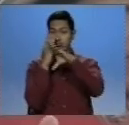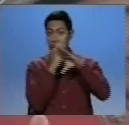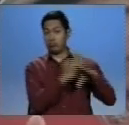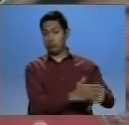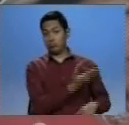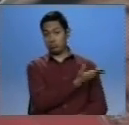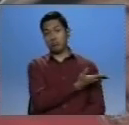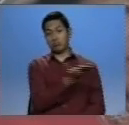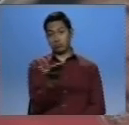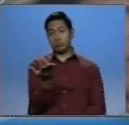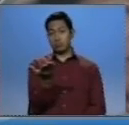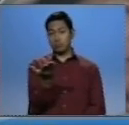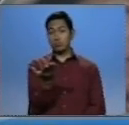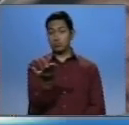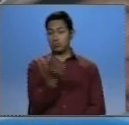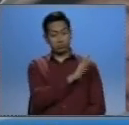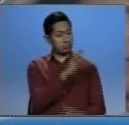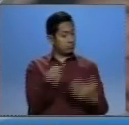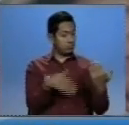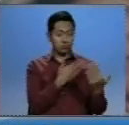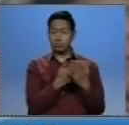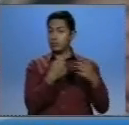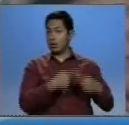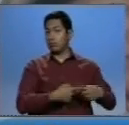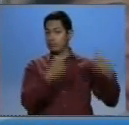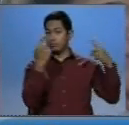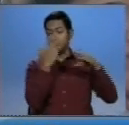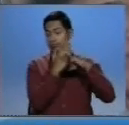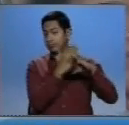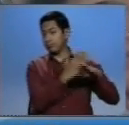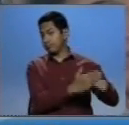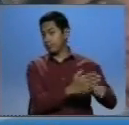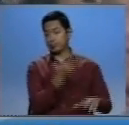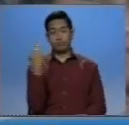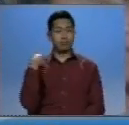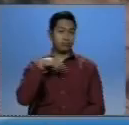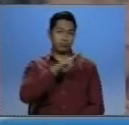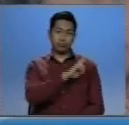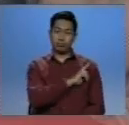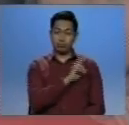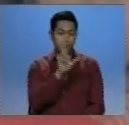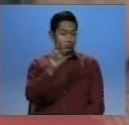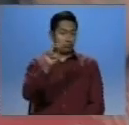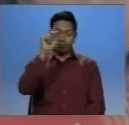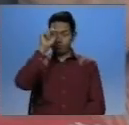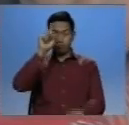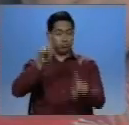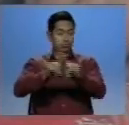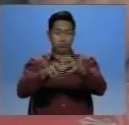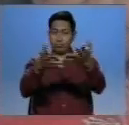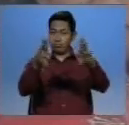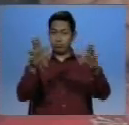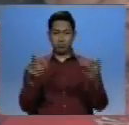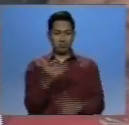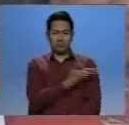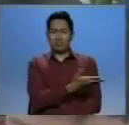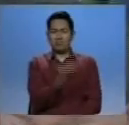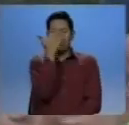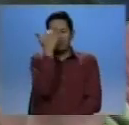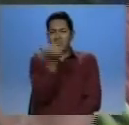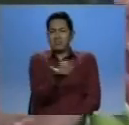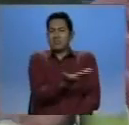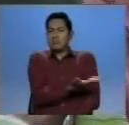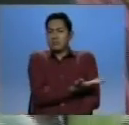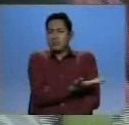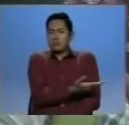Se ha rechazado categóricamente sumar a estas movilizaciones que no tienen razón ni motivo.